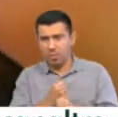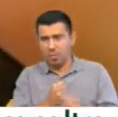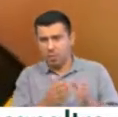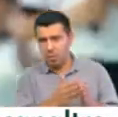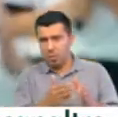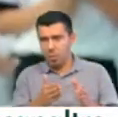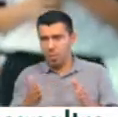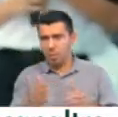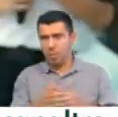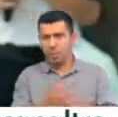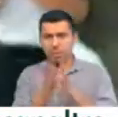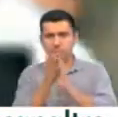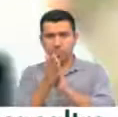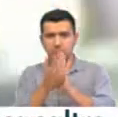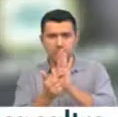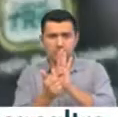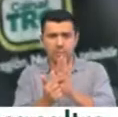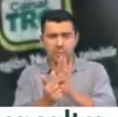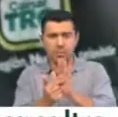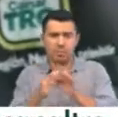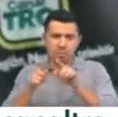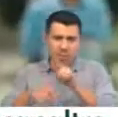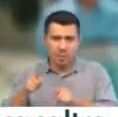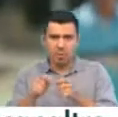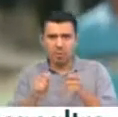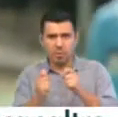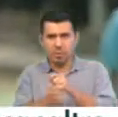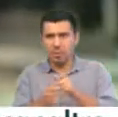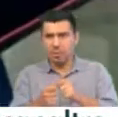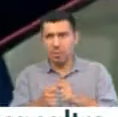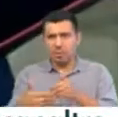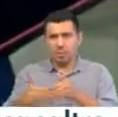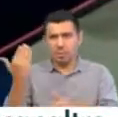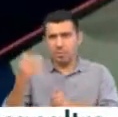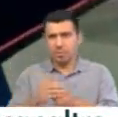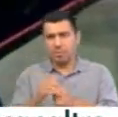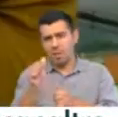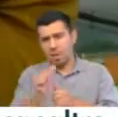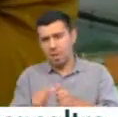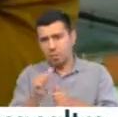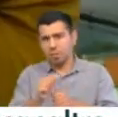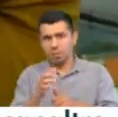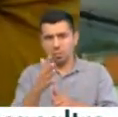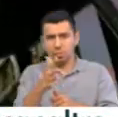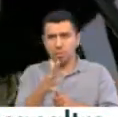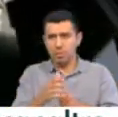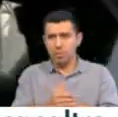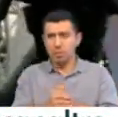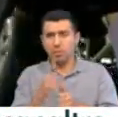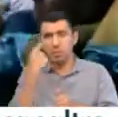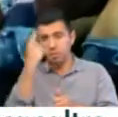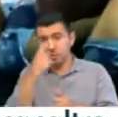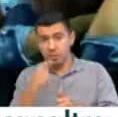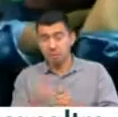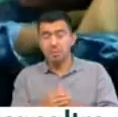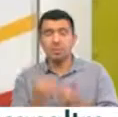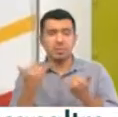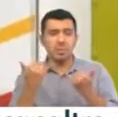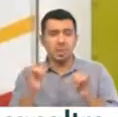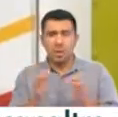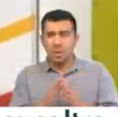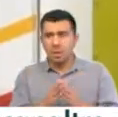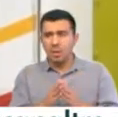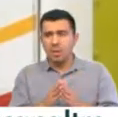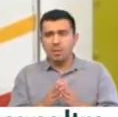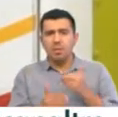van a presentar algunos cambios a partir de agosto, septiembre. Ya han venido